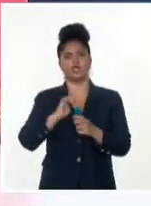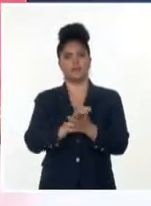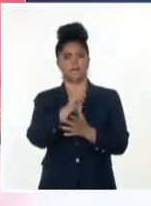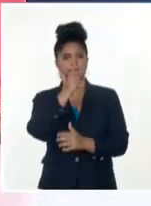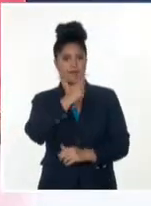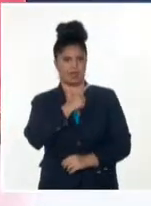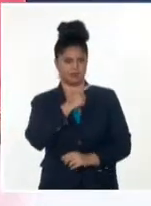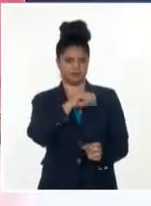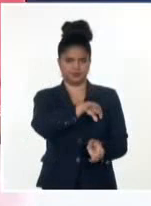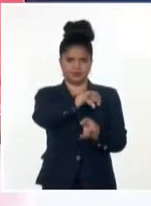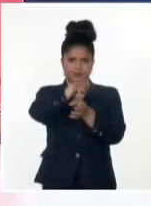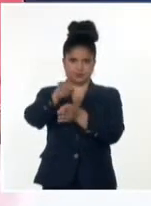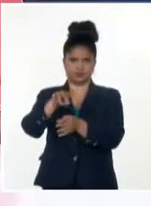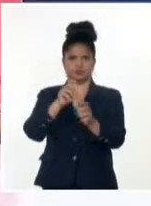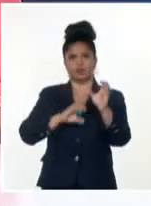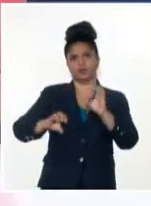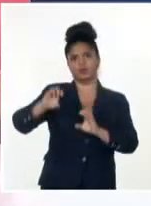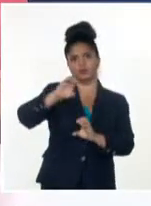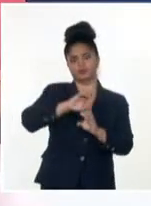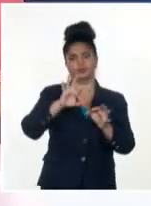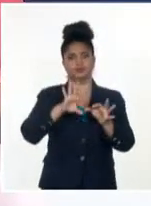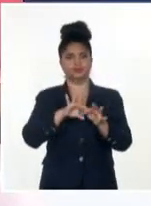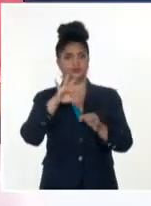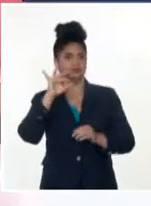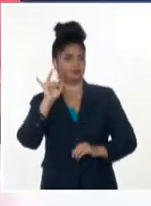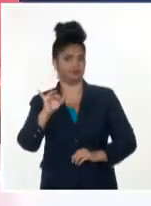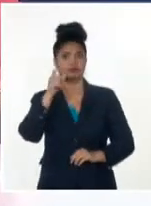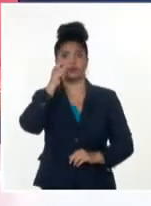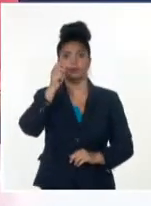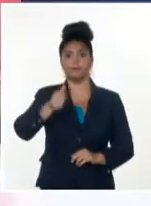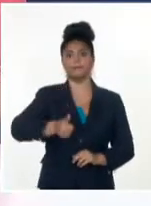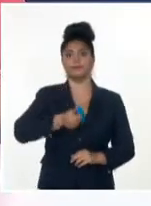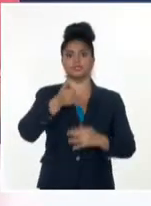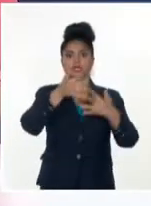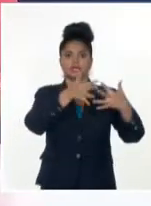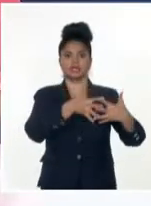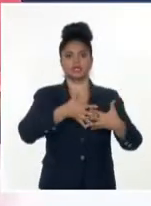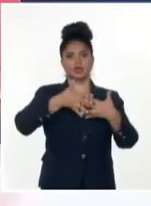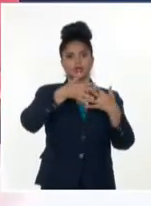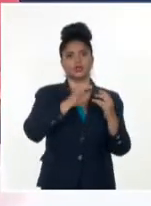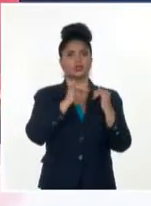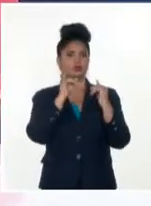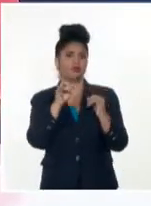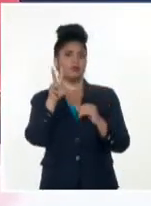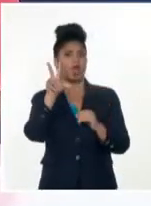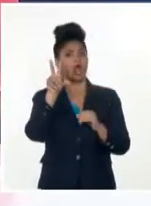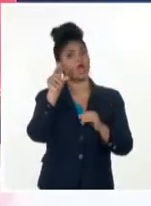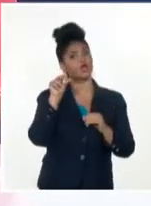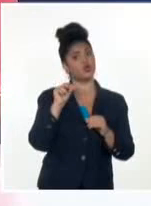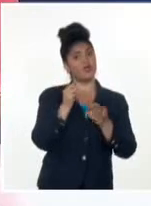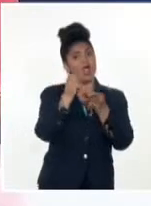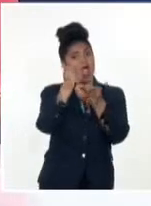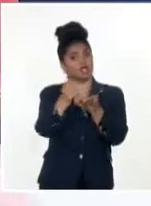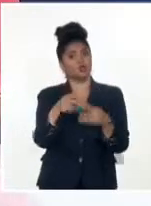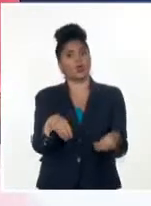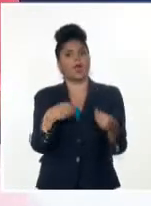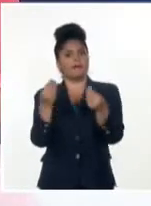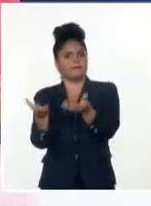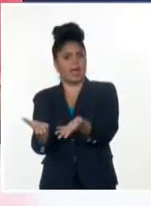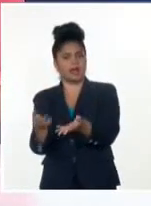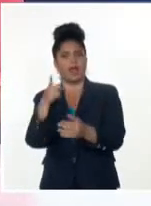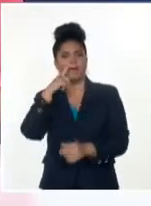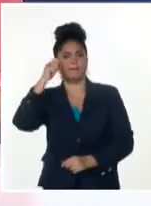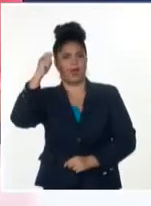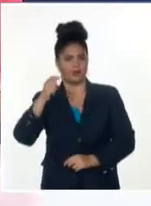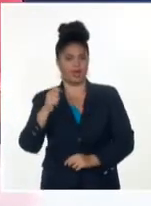También en la cumbre del G7, el presidente de los Estados Unidos, Joseph Biden, anunció un nuevo paquete de ayuda militar para Ucrania durante una reunión